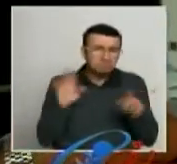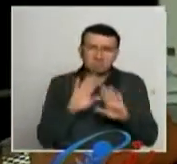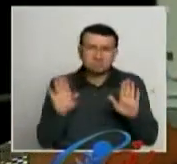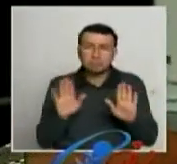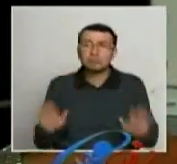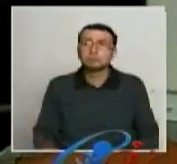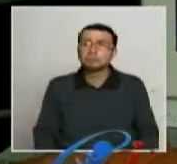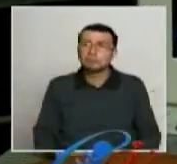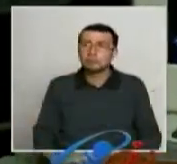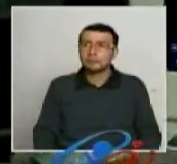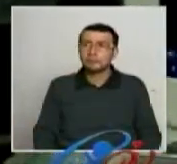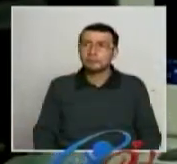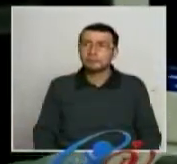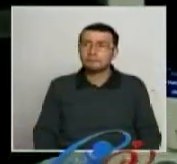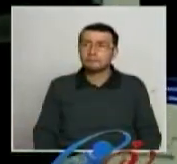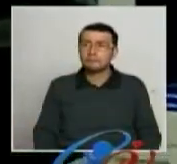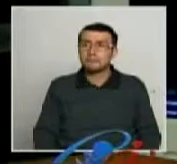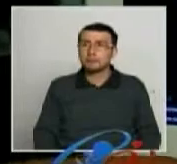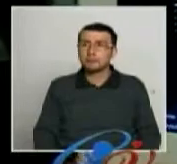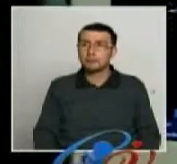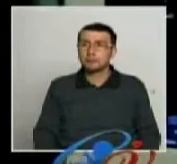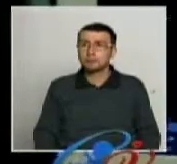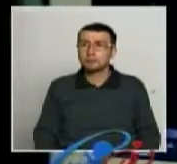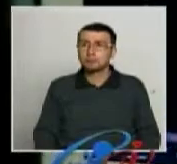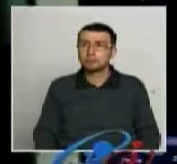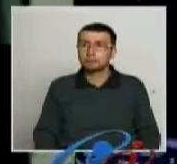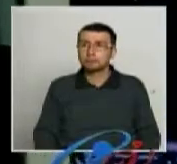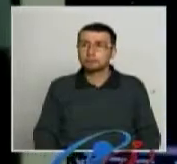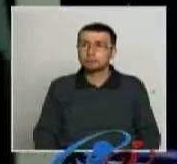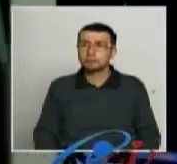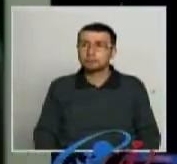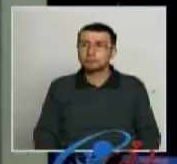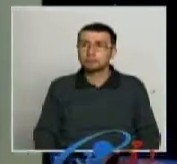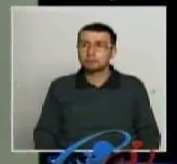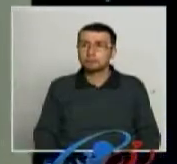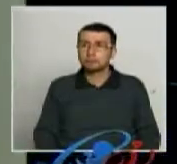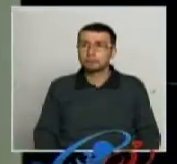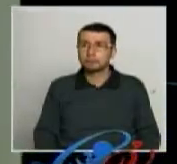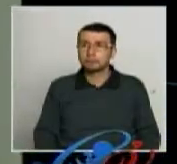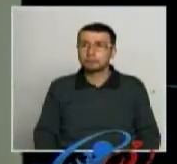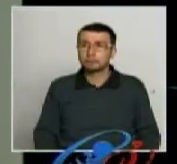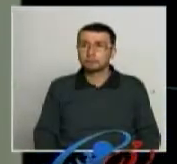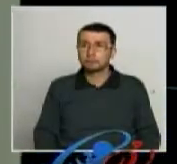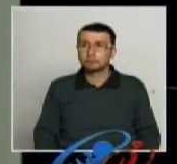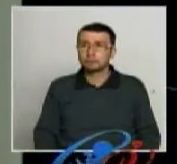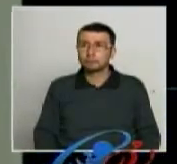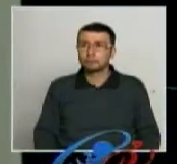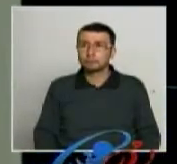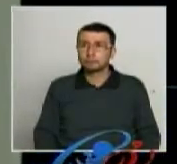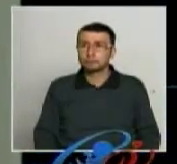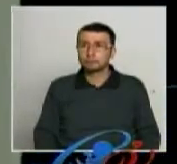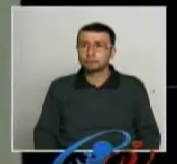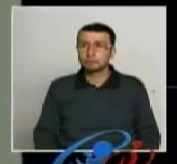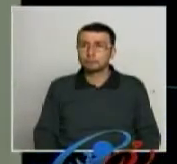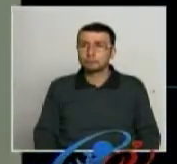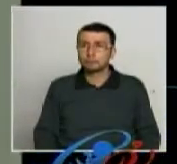Se nos parece de buena calidad y vamos a volver a hacer el espectro otra vez.